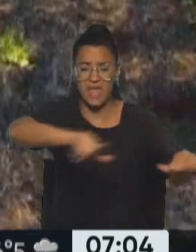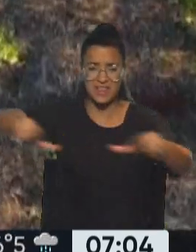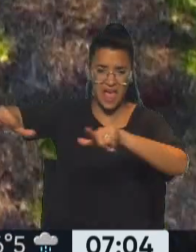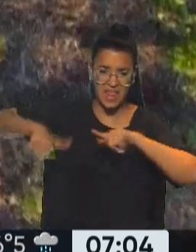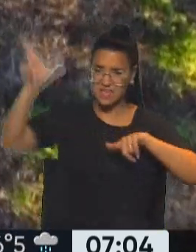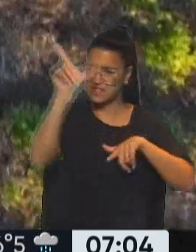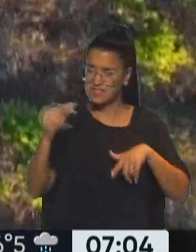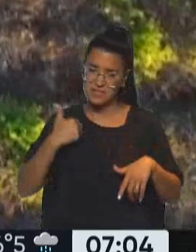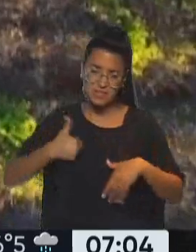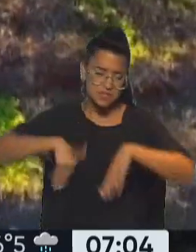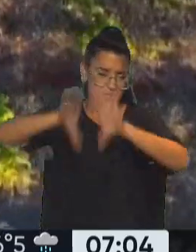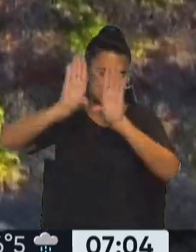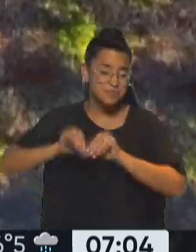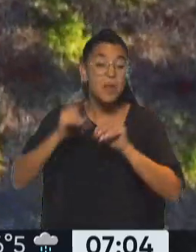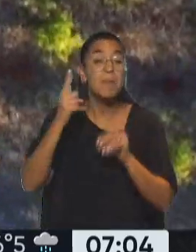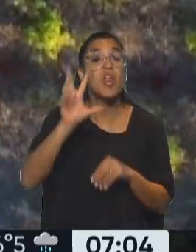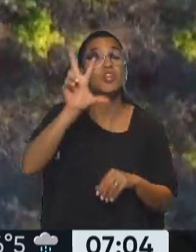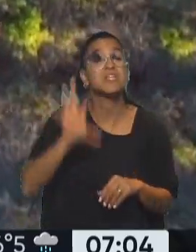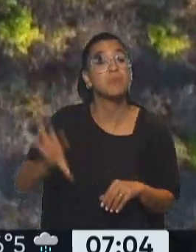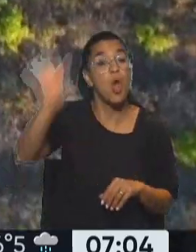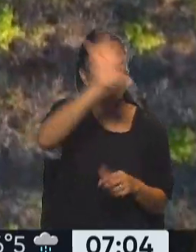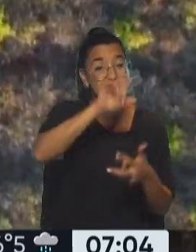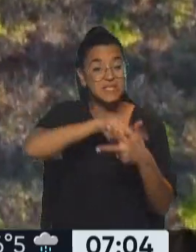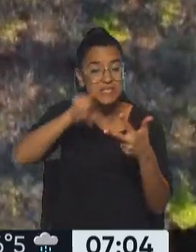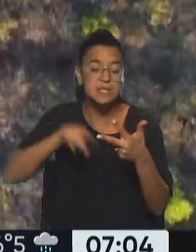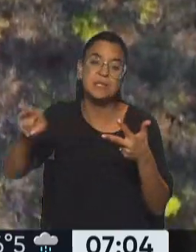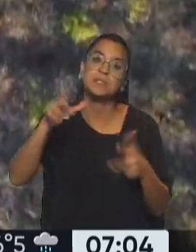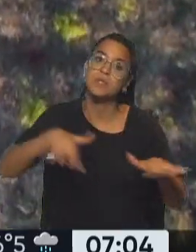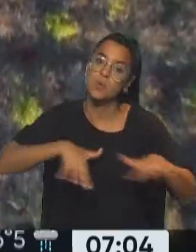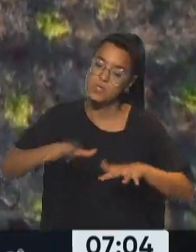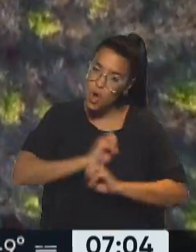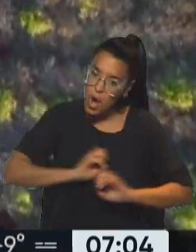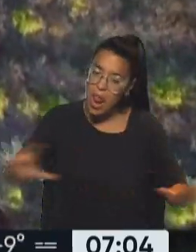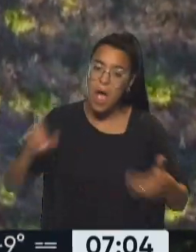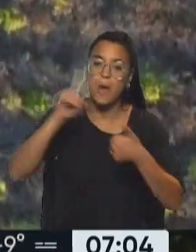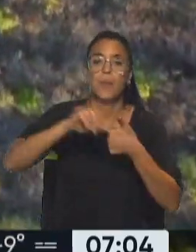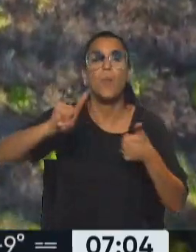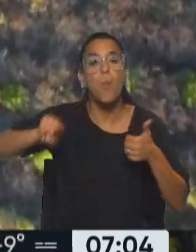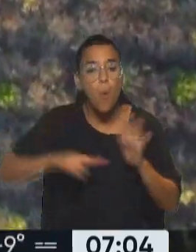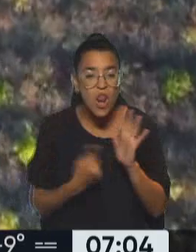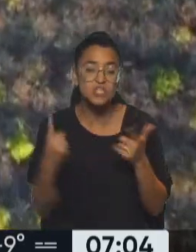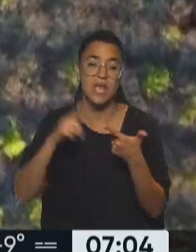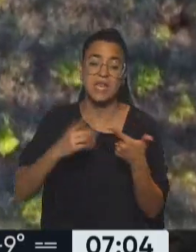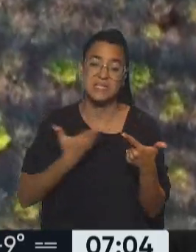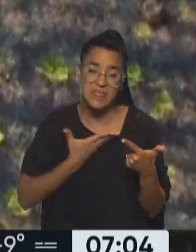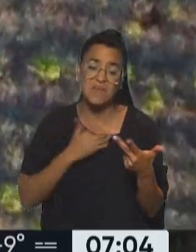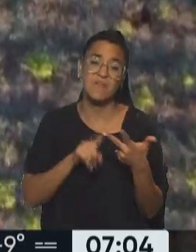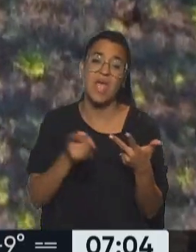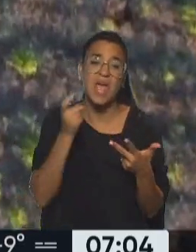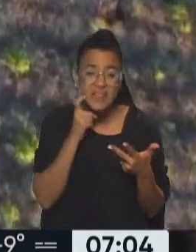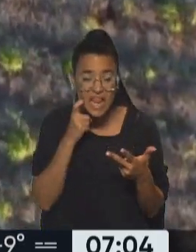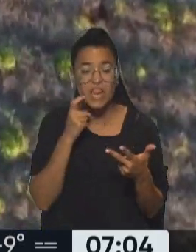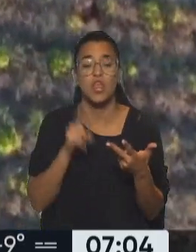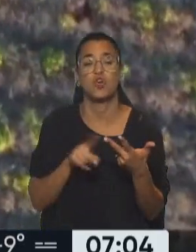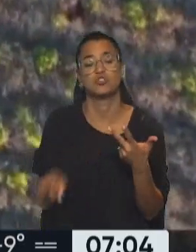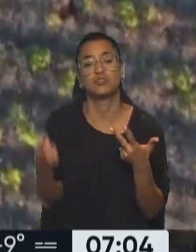país, pero básicamente 3 provincias con una situación realmente grave. Nos referimos a Buenos Aires, Santa Fe y Entre Ríos. Sí, las hectáreas